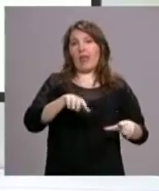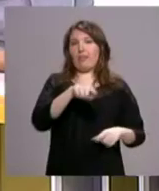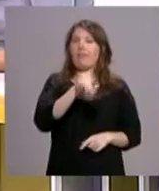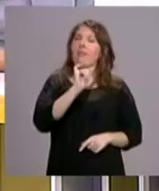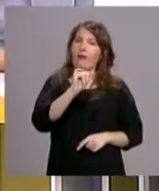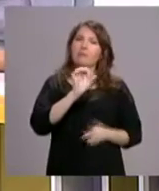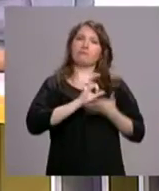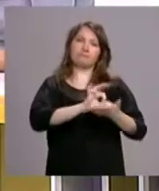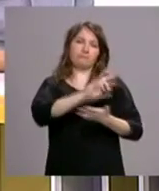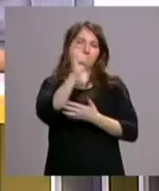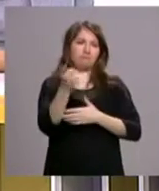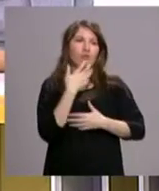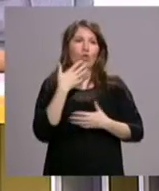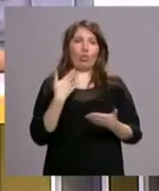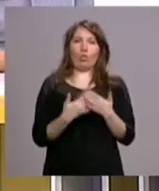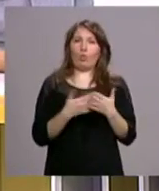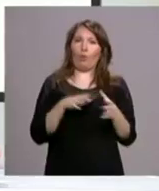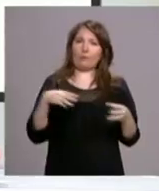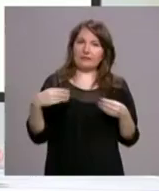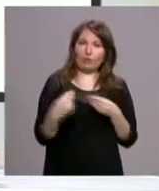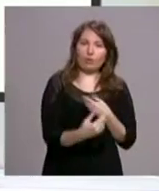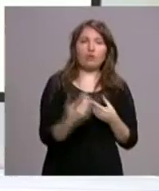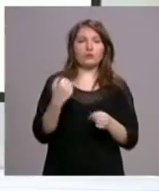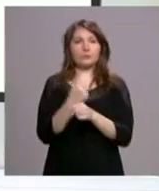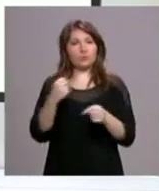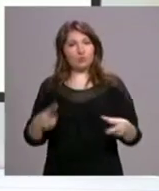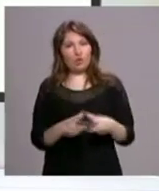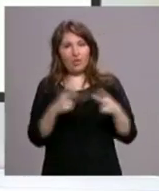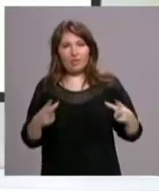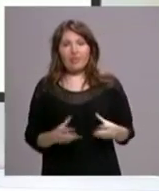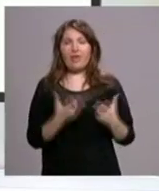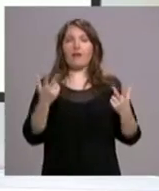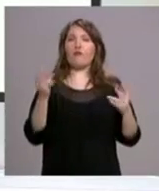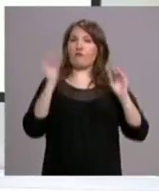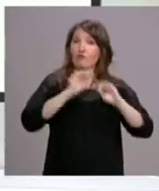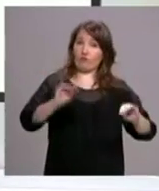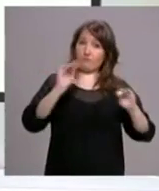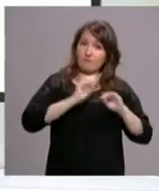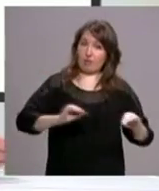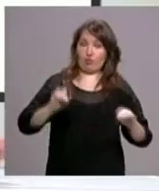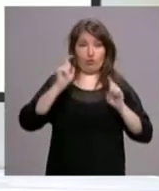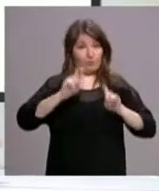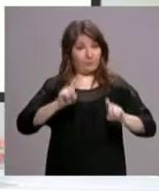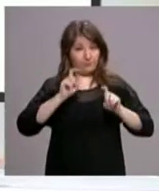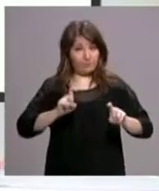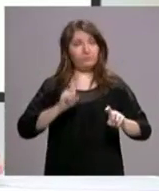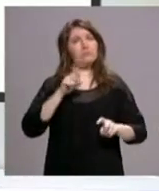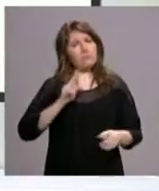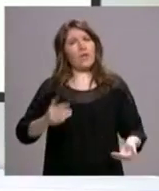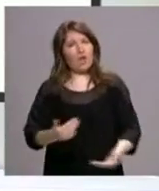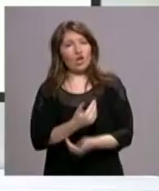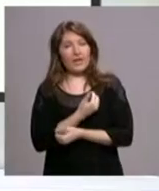de documentación, de trabajo social, de formación y educación, también de